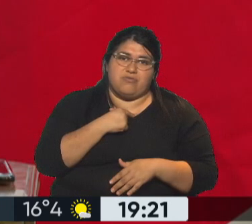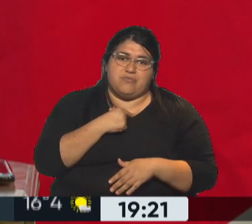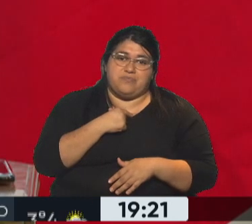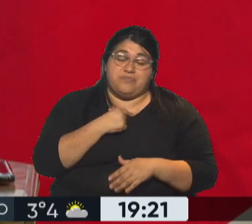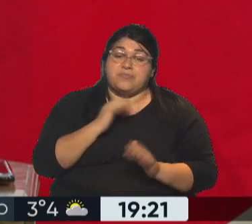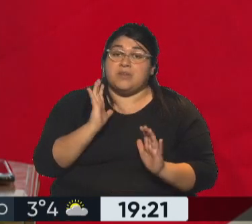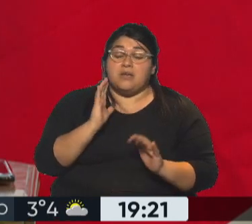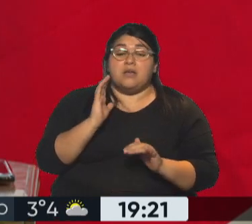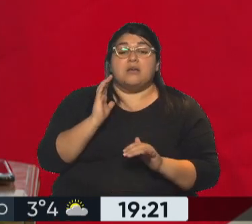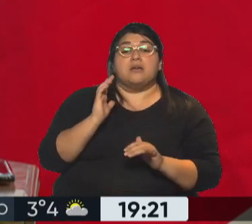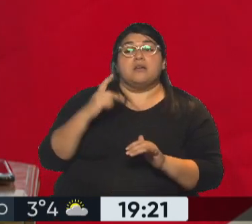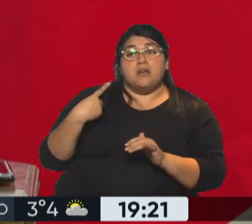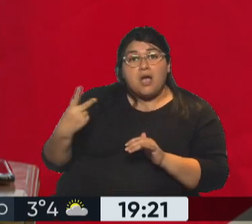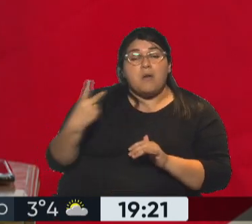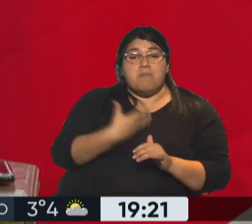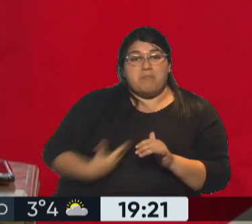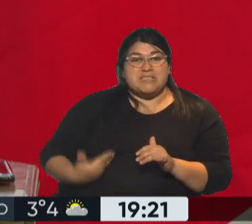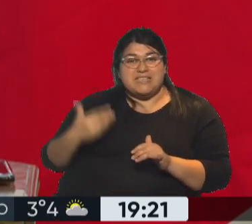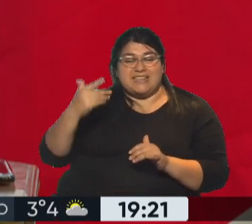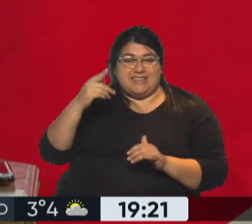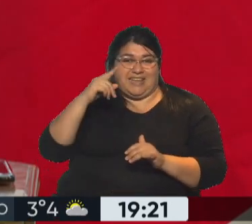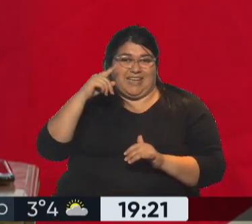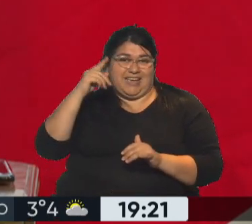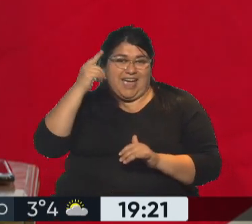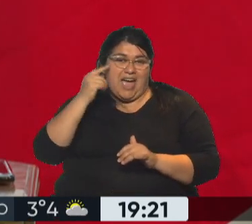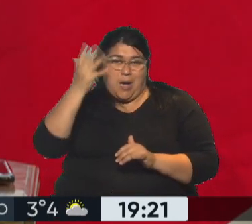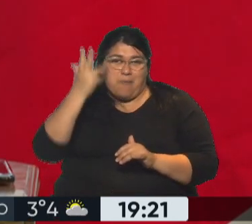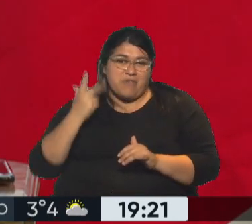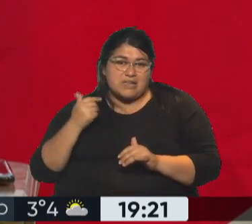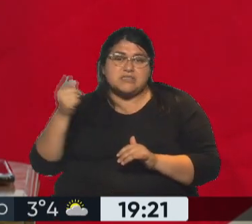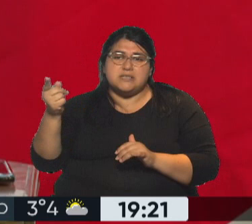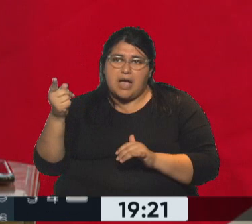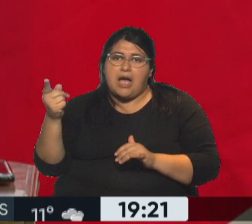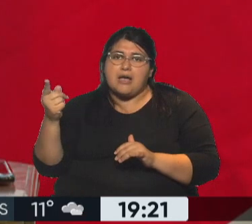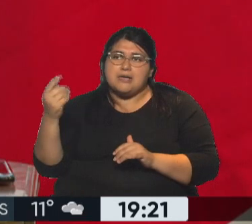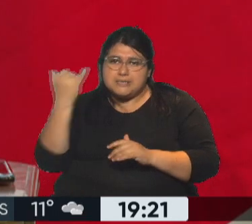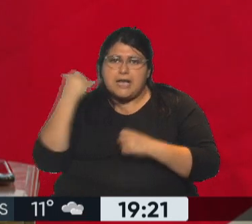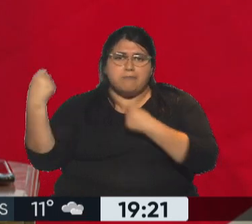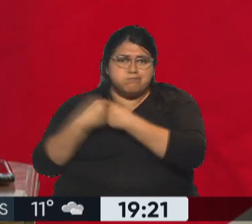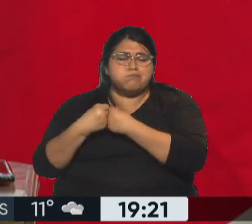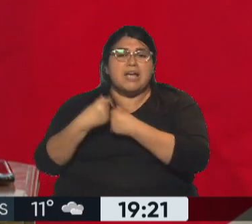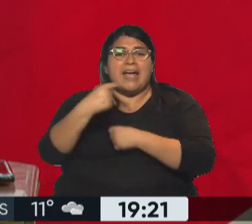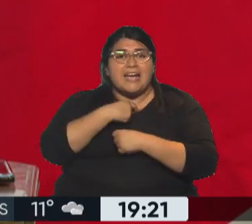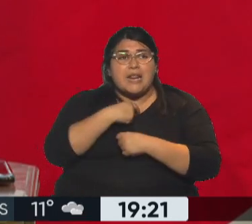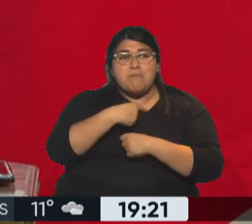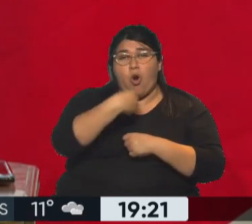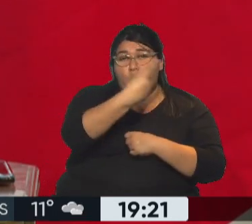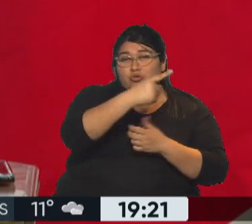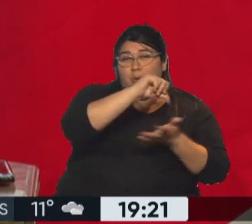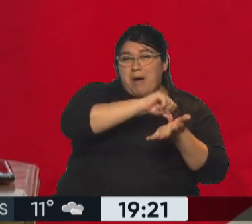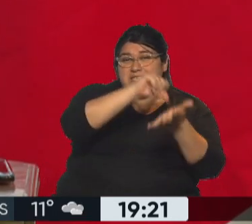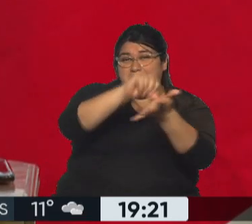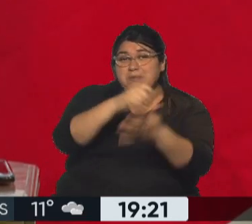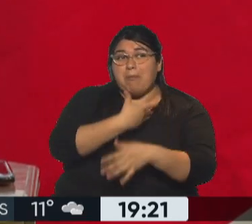Y lo que quedamos con el presidente Macron es hablar con otros líderes en el G20 para ver si podemos